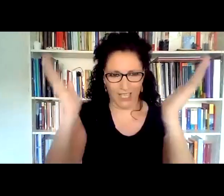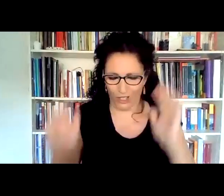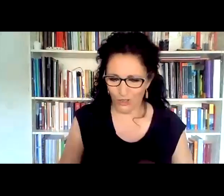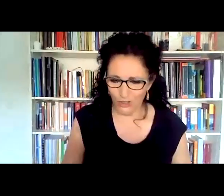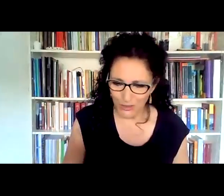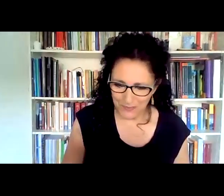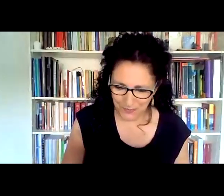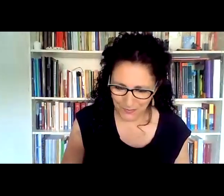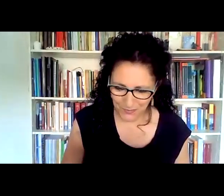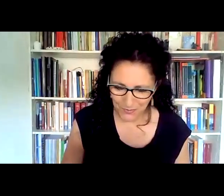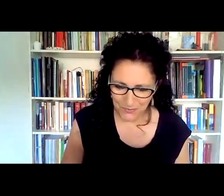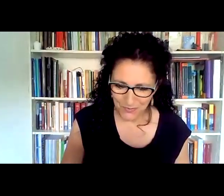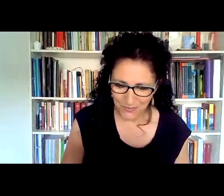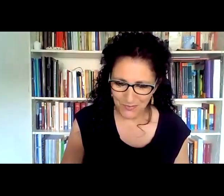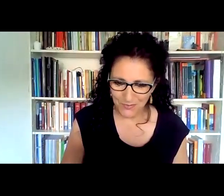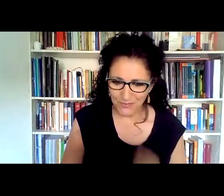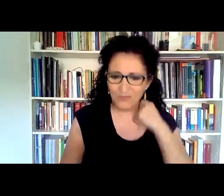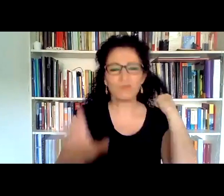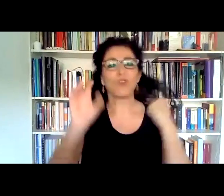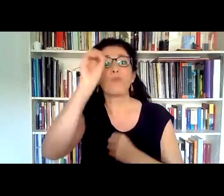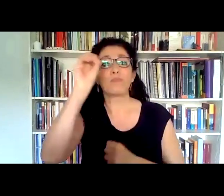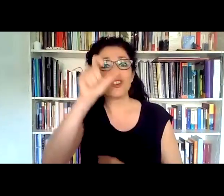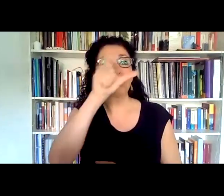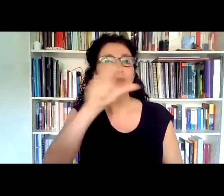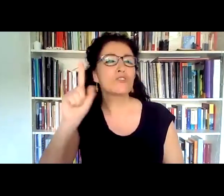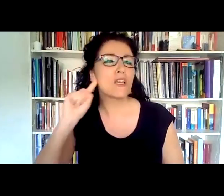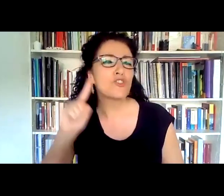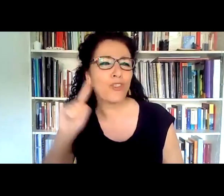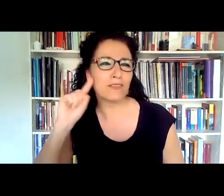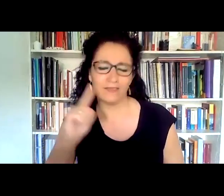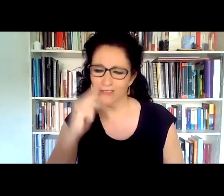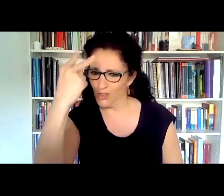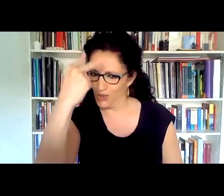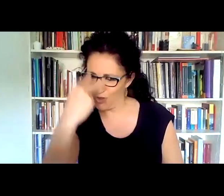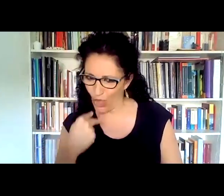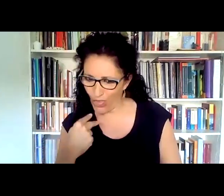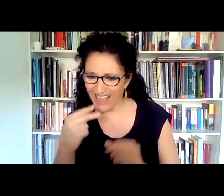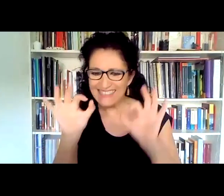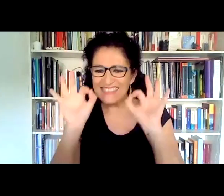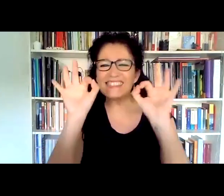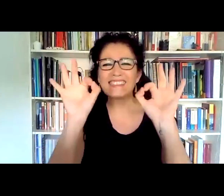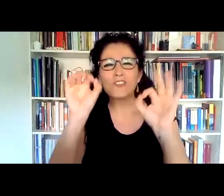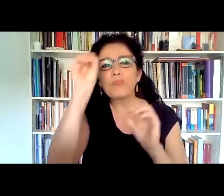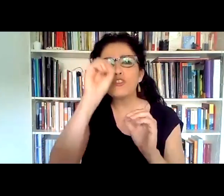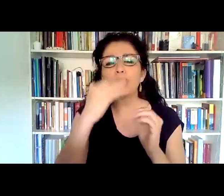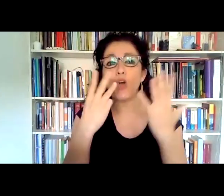En relación con actitudes y políticas de los gobiernos, la opinión de la